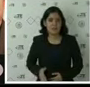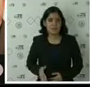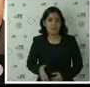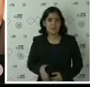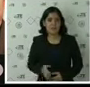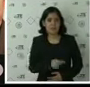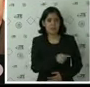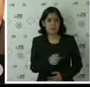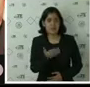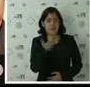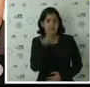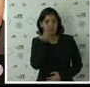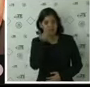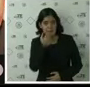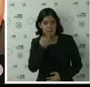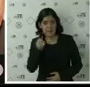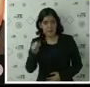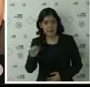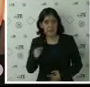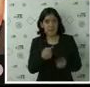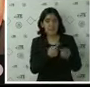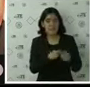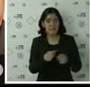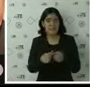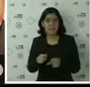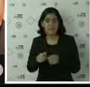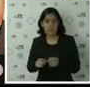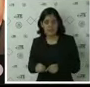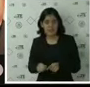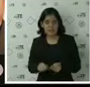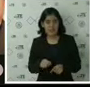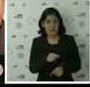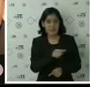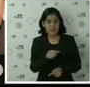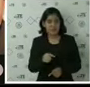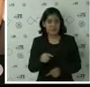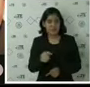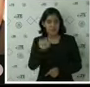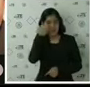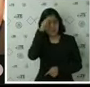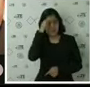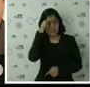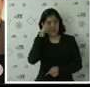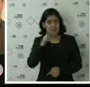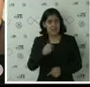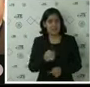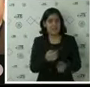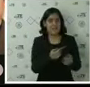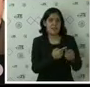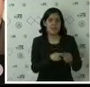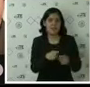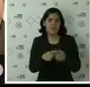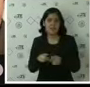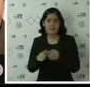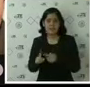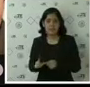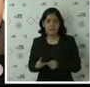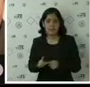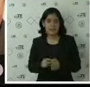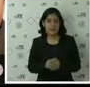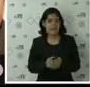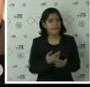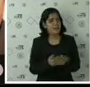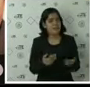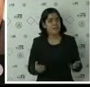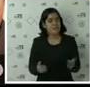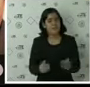capacidades son diferentes, sus demandas durante la pandemia están siendo totalmente diferentes.